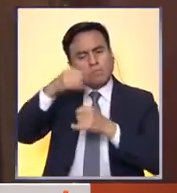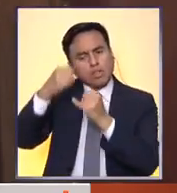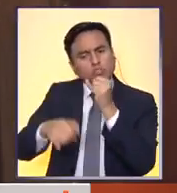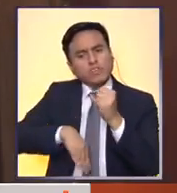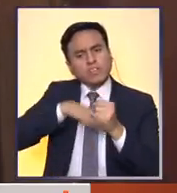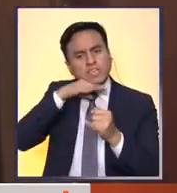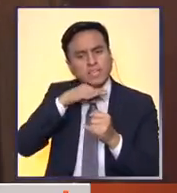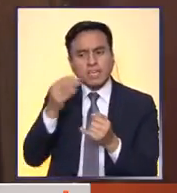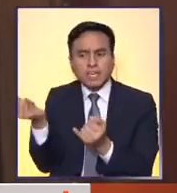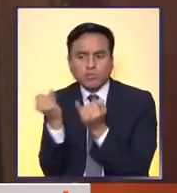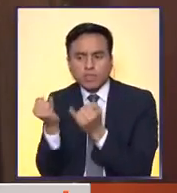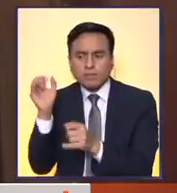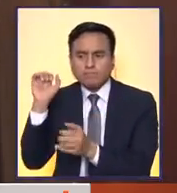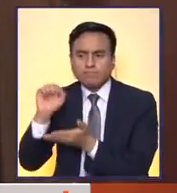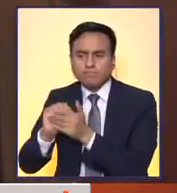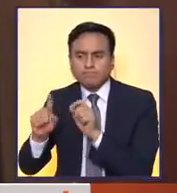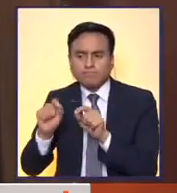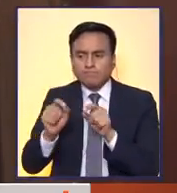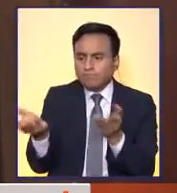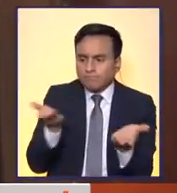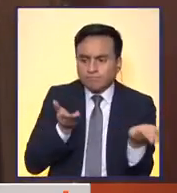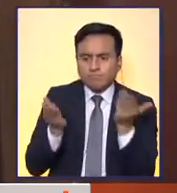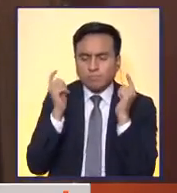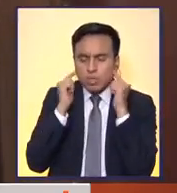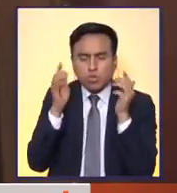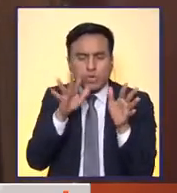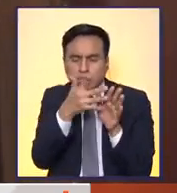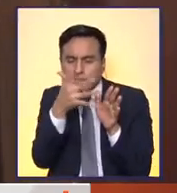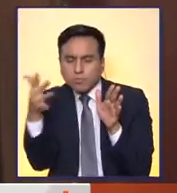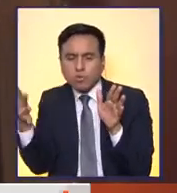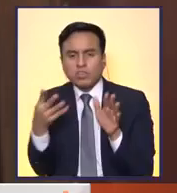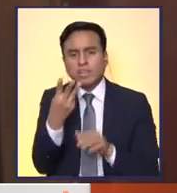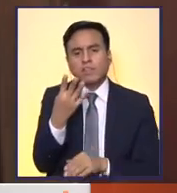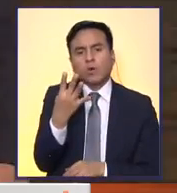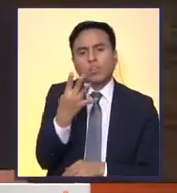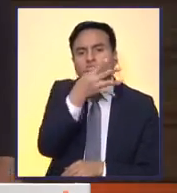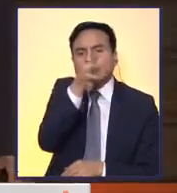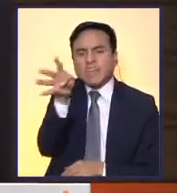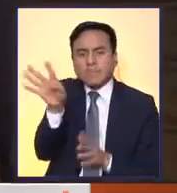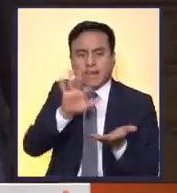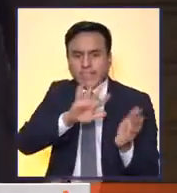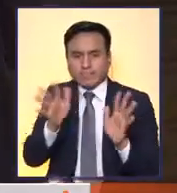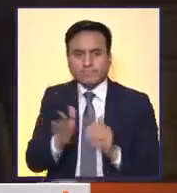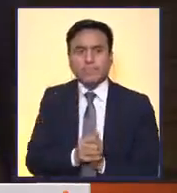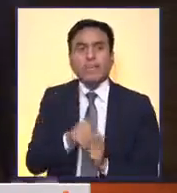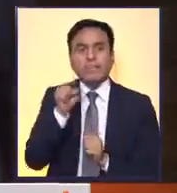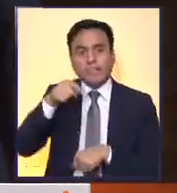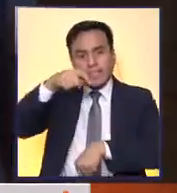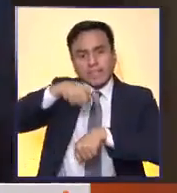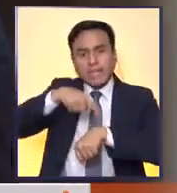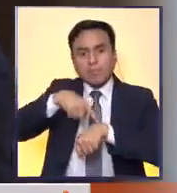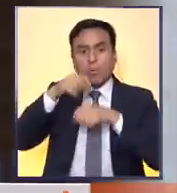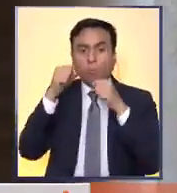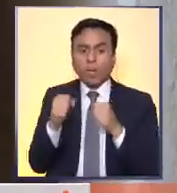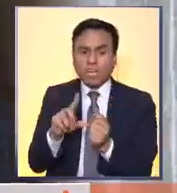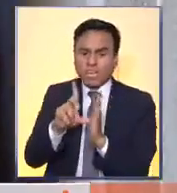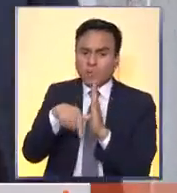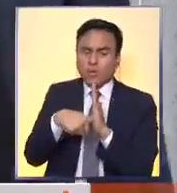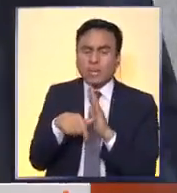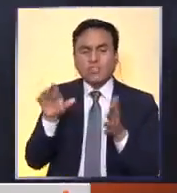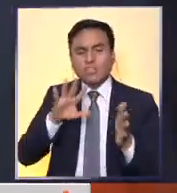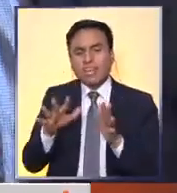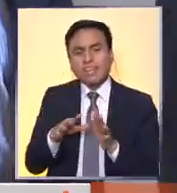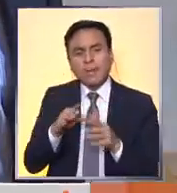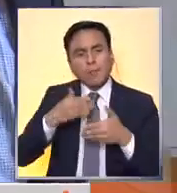se puedan escuchar los alegatos yo estimo que entre tres y cuatro semanas ese es el tiempo que podría demorar en total